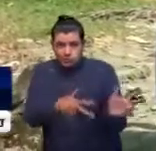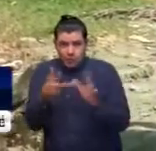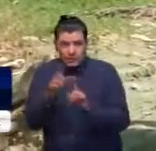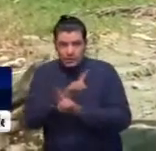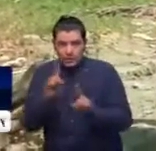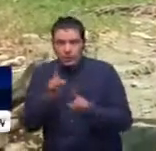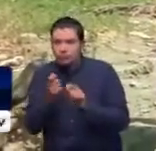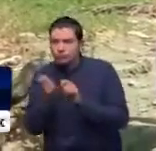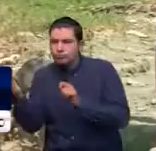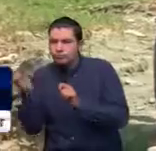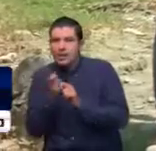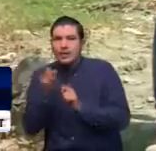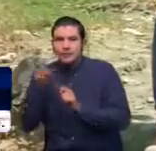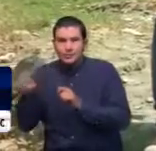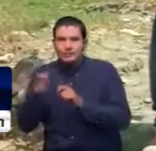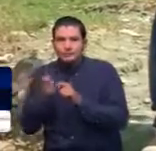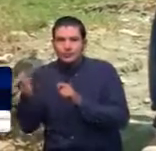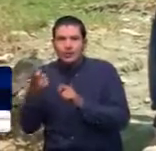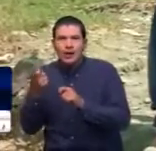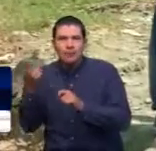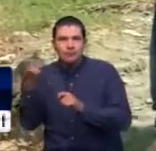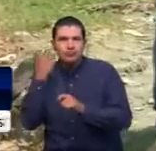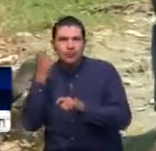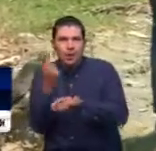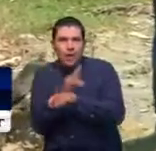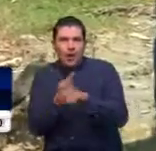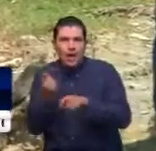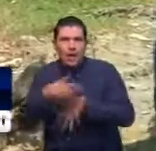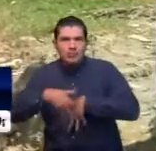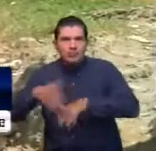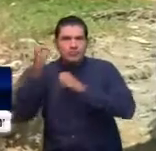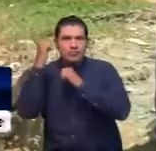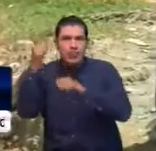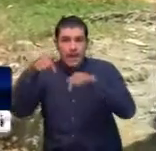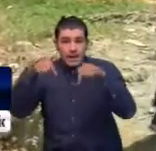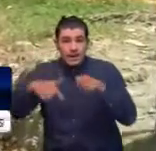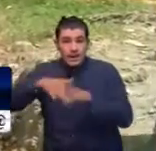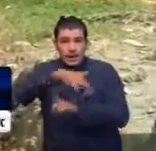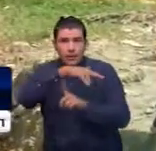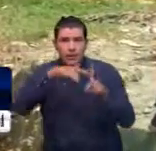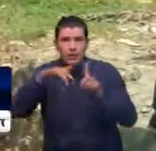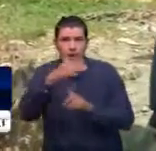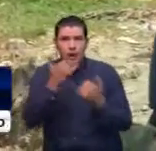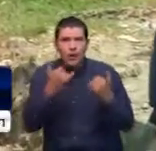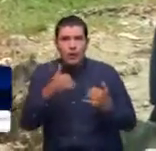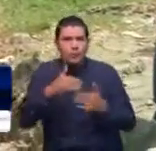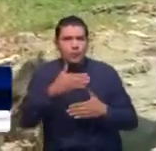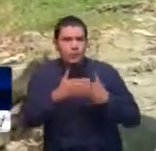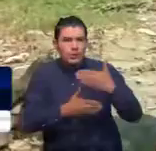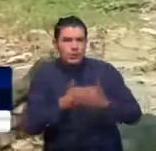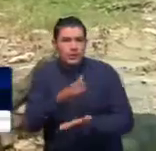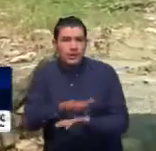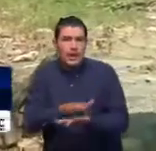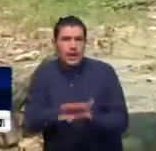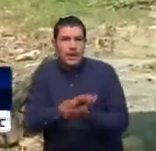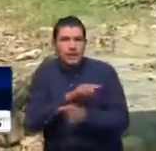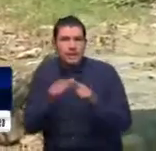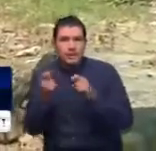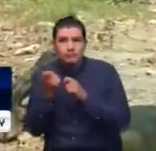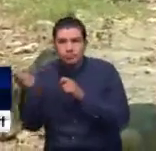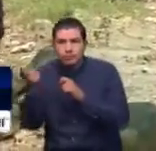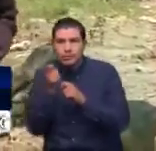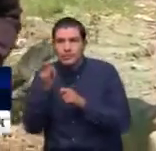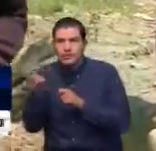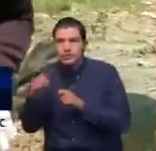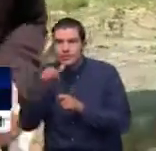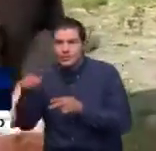inmediaciones allí donde estaban ocurriendo hace algunas horas las manifestaciones. El panorama hoy es muy tranquilo, pero ahorita nos encontramos muy cerca de uno de